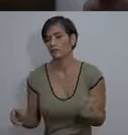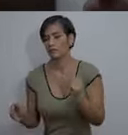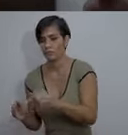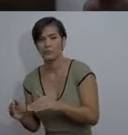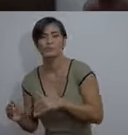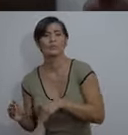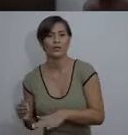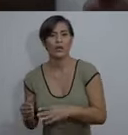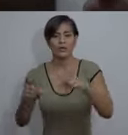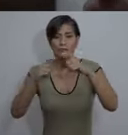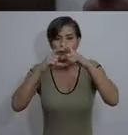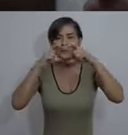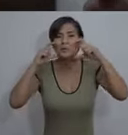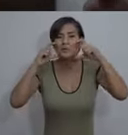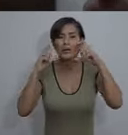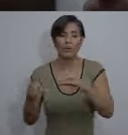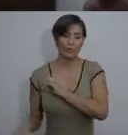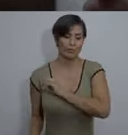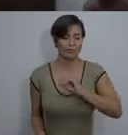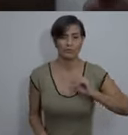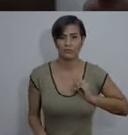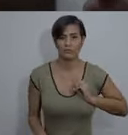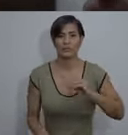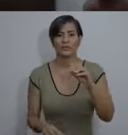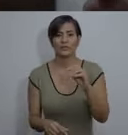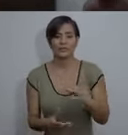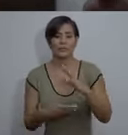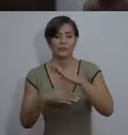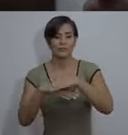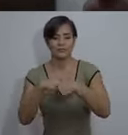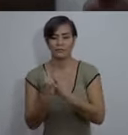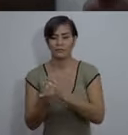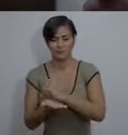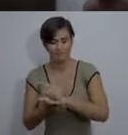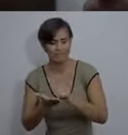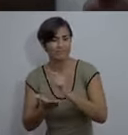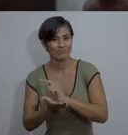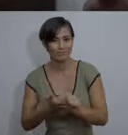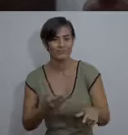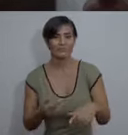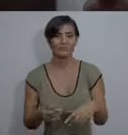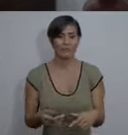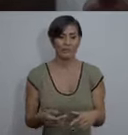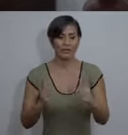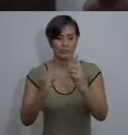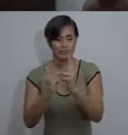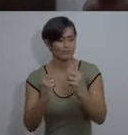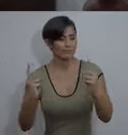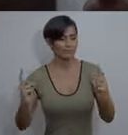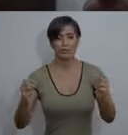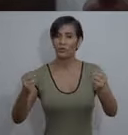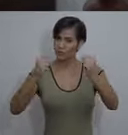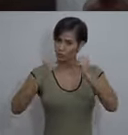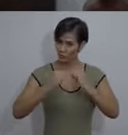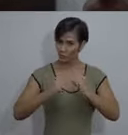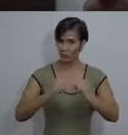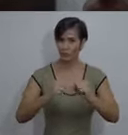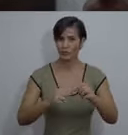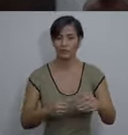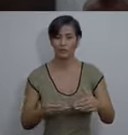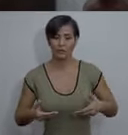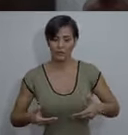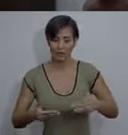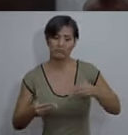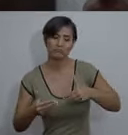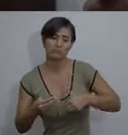debemos usar cubrebocas de manera obligatoria lavarnos las manos con frecuencia y mantener una distancia segura si seguimos